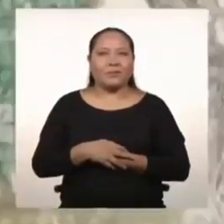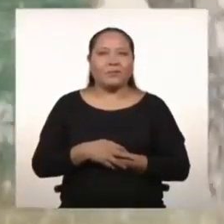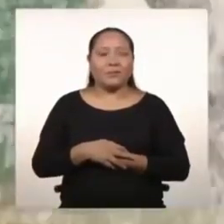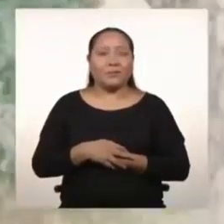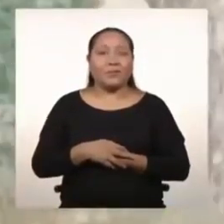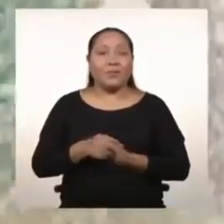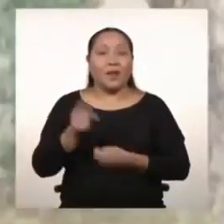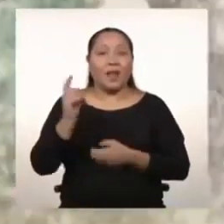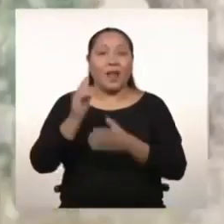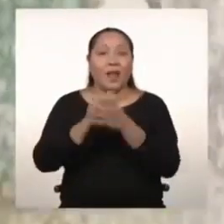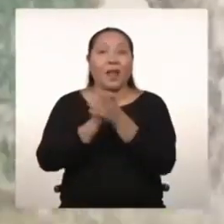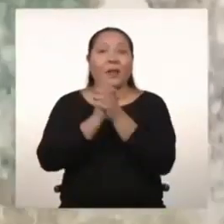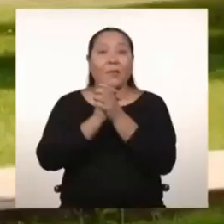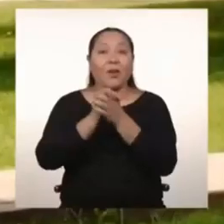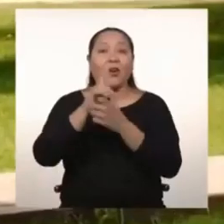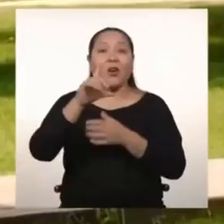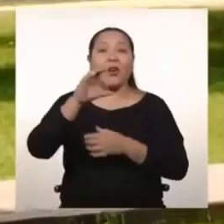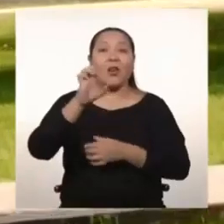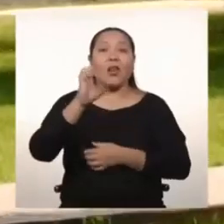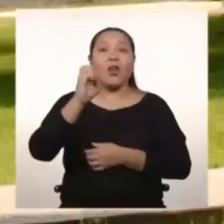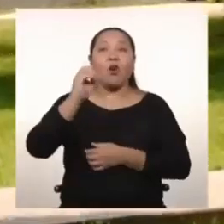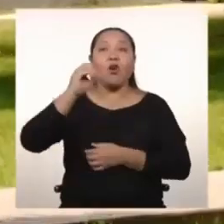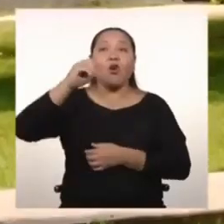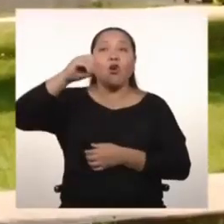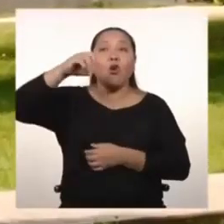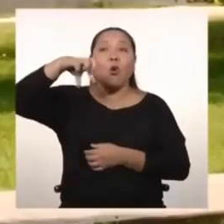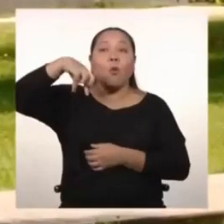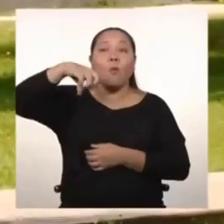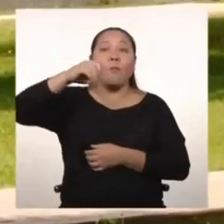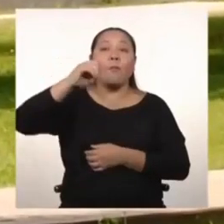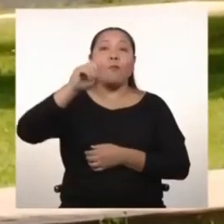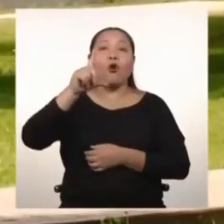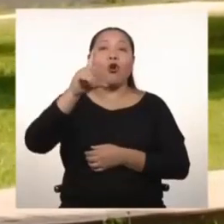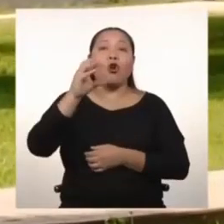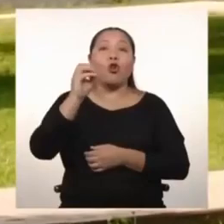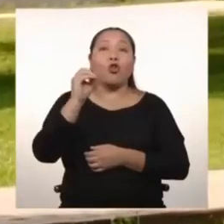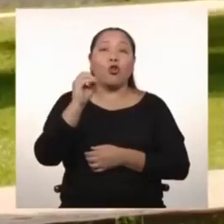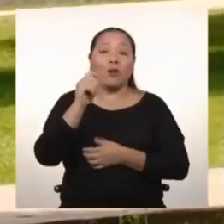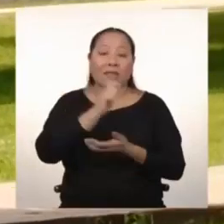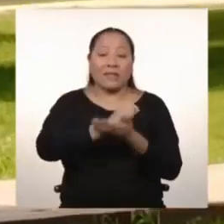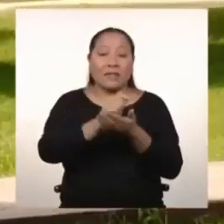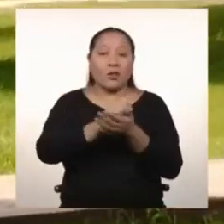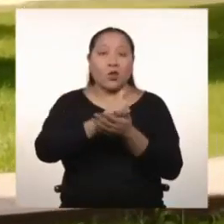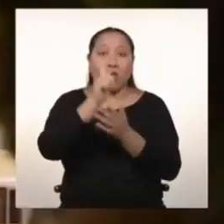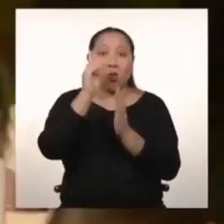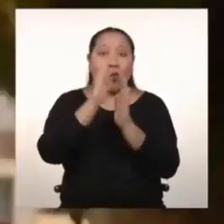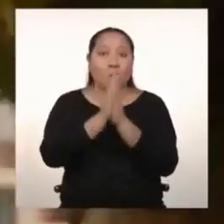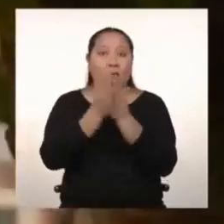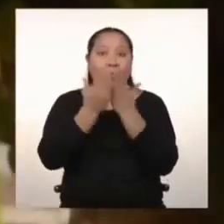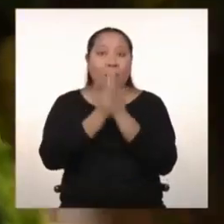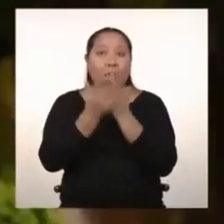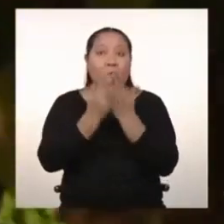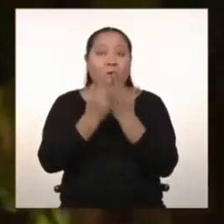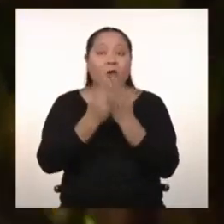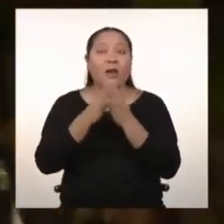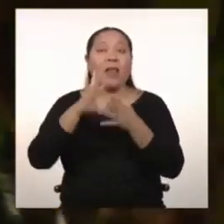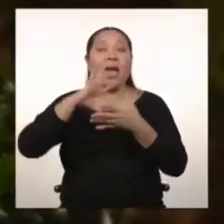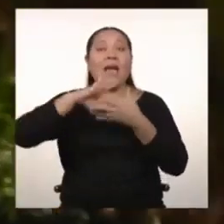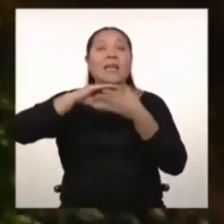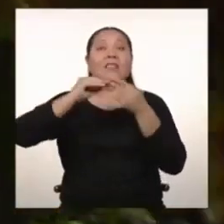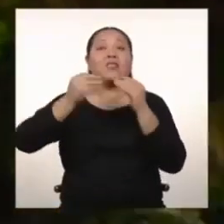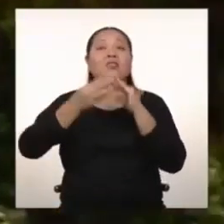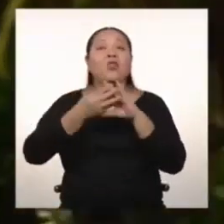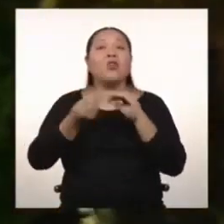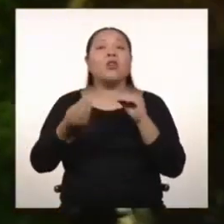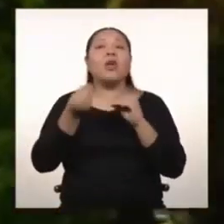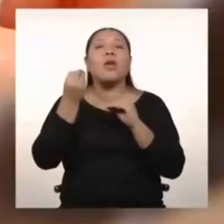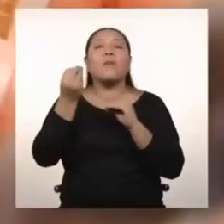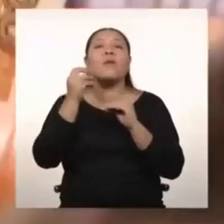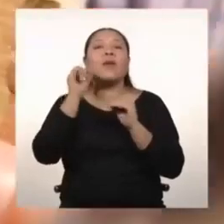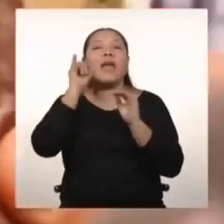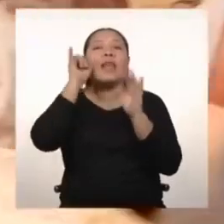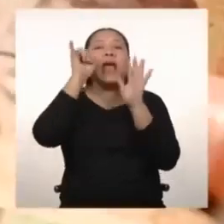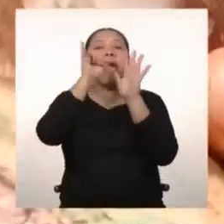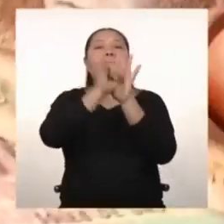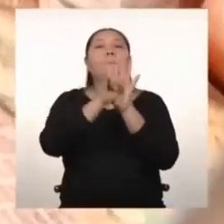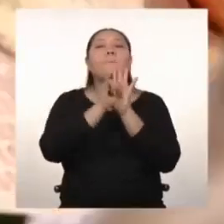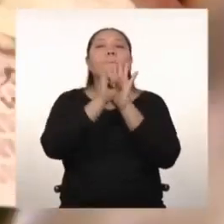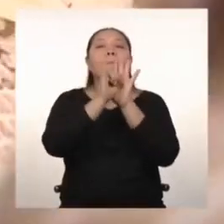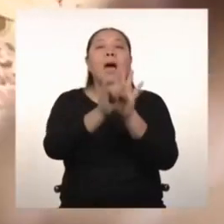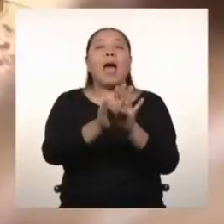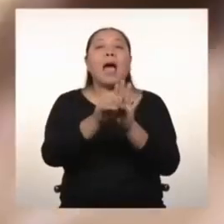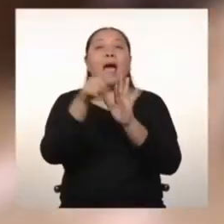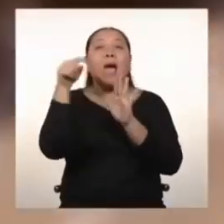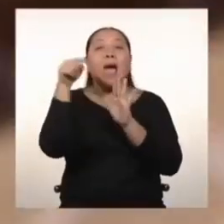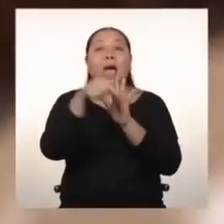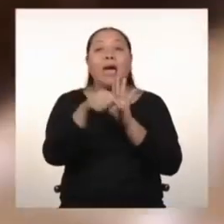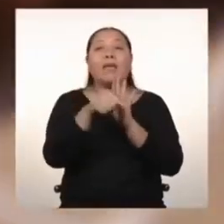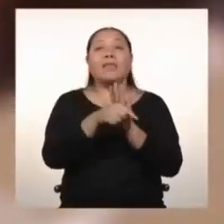El amigo se llama Leopoldo Lituma y ha escrito un libro muy interesante sobre la iconografía, es decir, la imagen de Túpac Amaru. Vamos